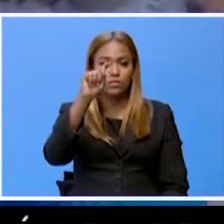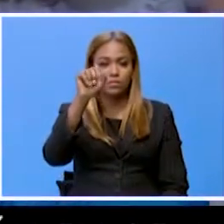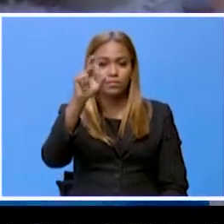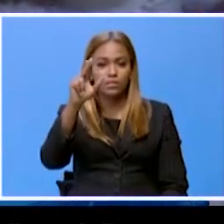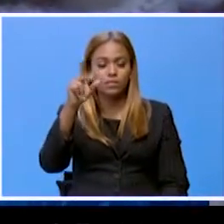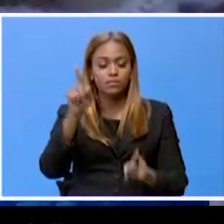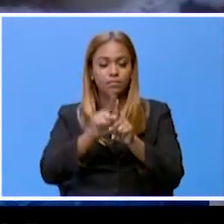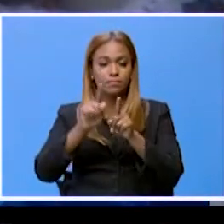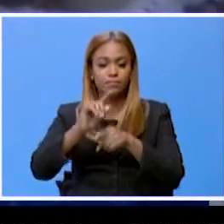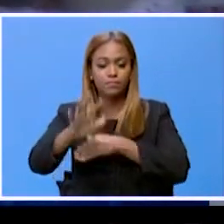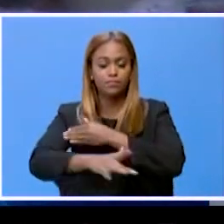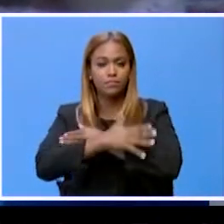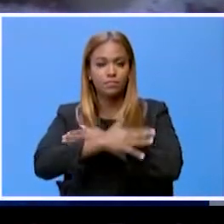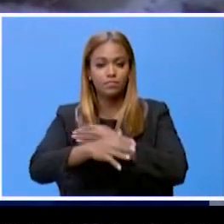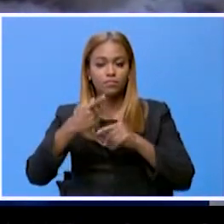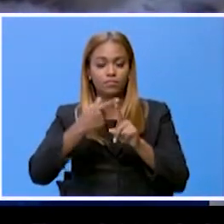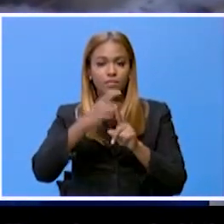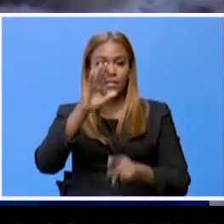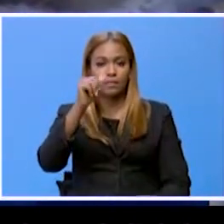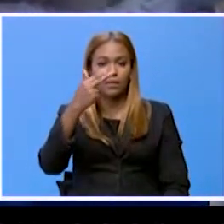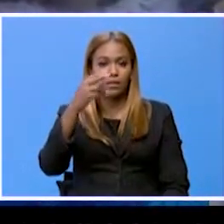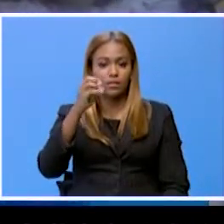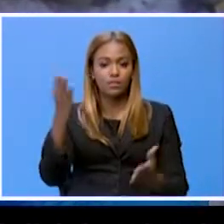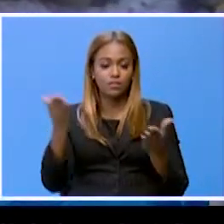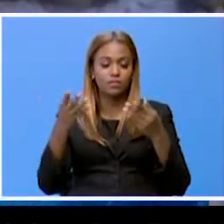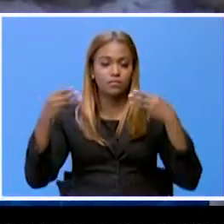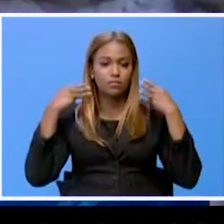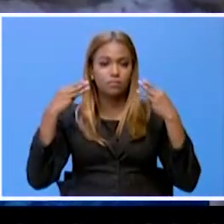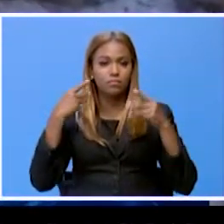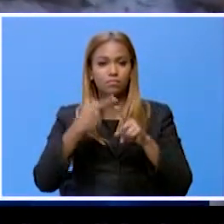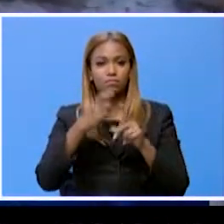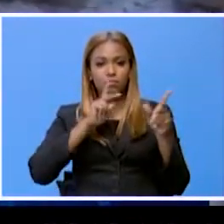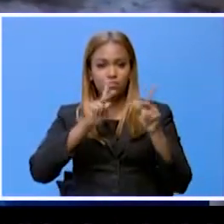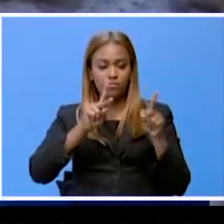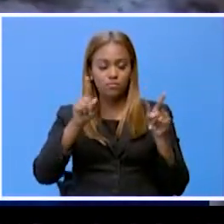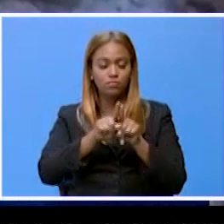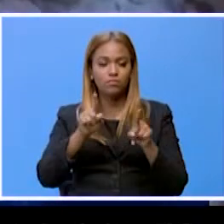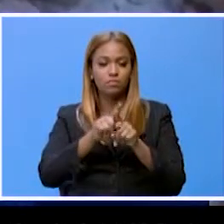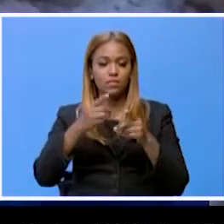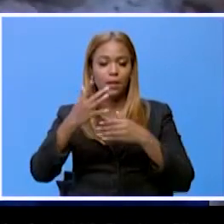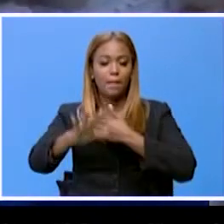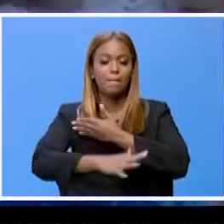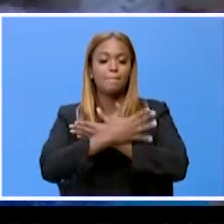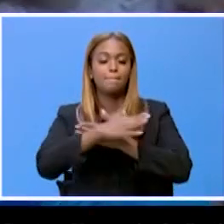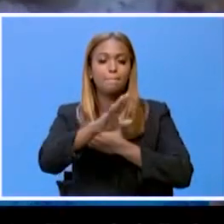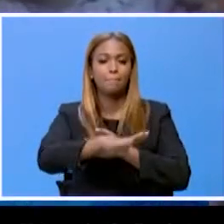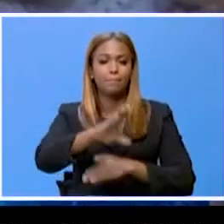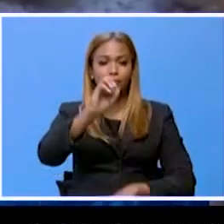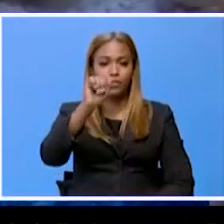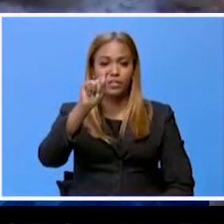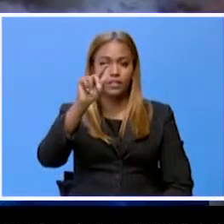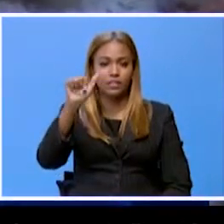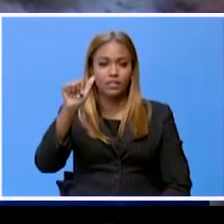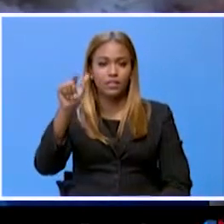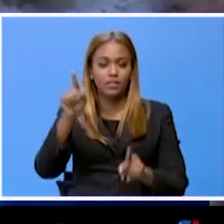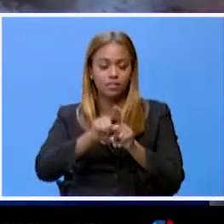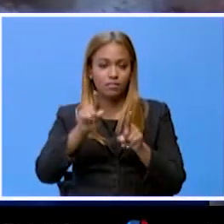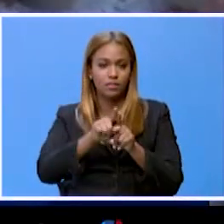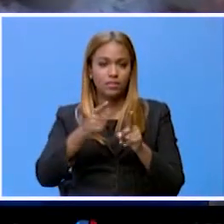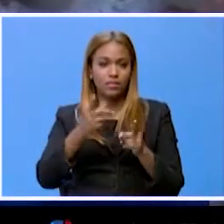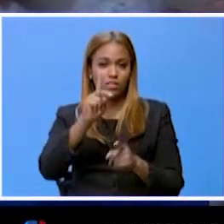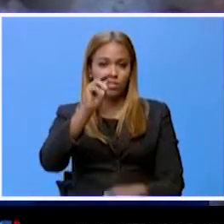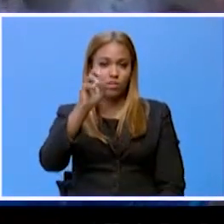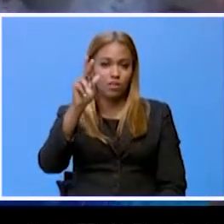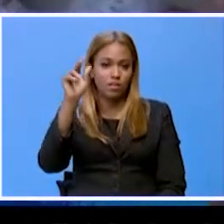Módulo de playa en playa Camacho, aquí en el malecón de Puerto Plata. Módulo de playa en playa Cosita Rica, en playa Long Beach y playa